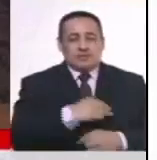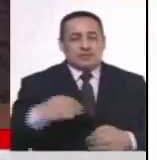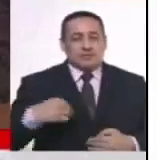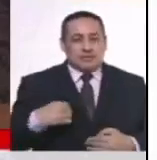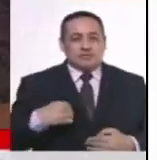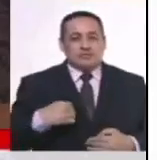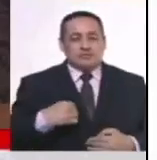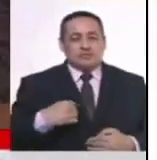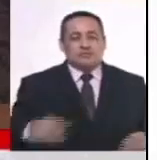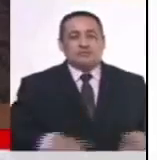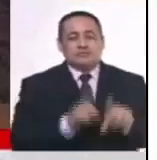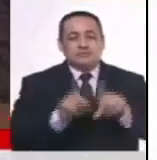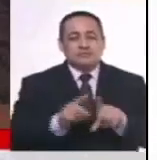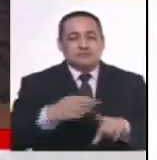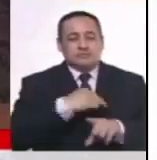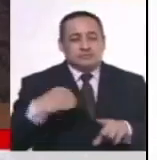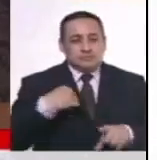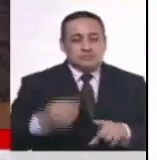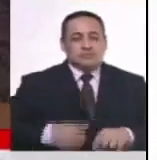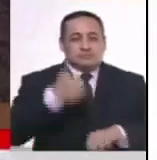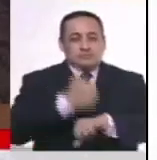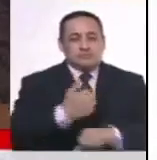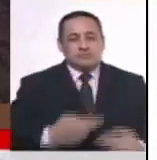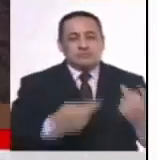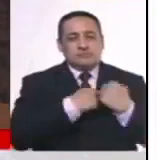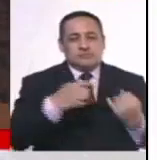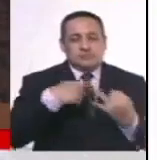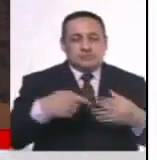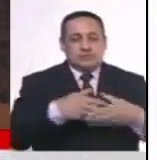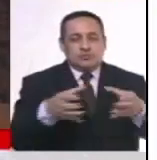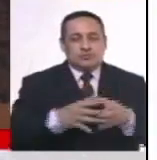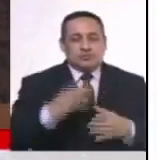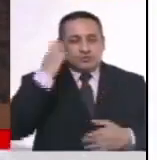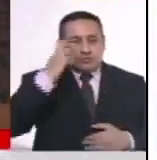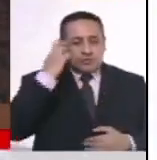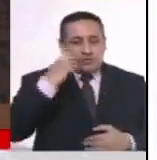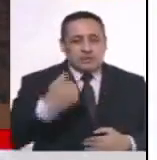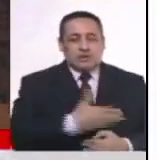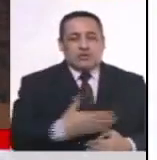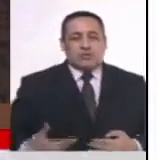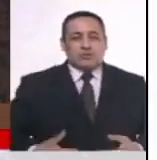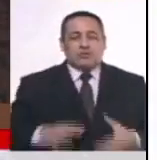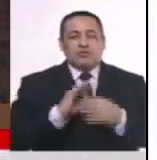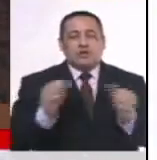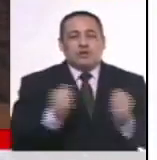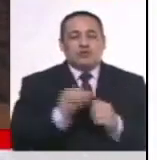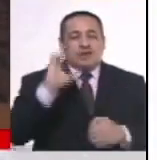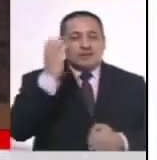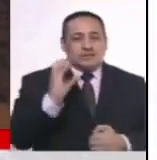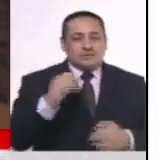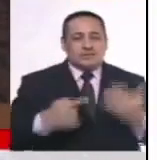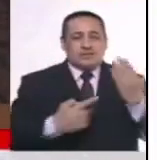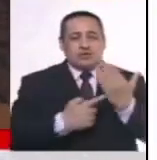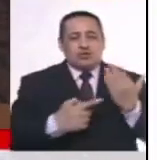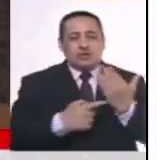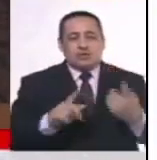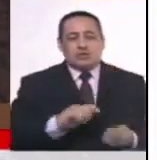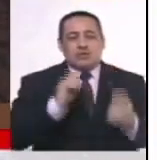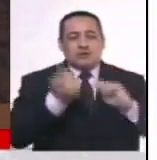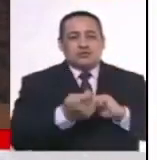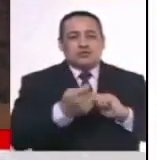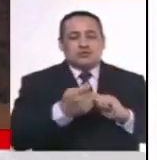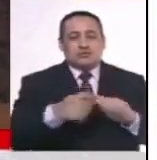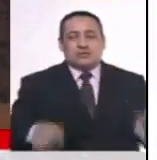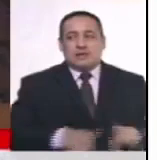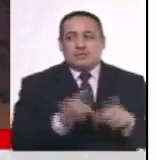ministerios, con los ministros, funcionarios de las diversas entidades públicas vinculadas a la ciencia, tecnología e